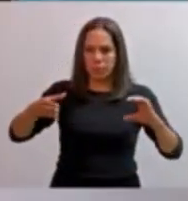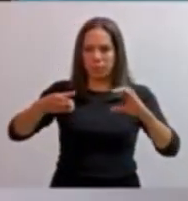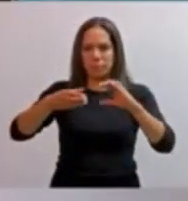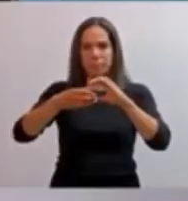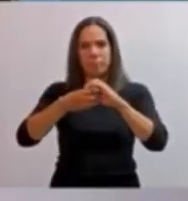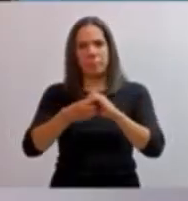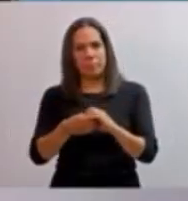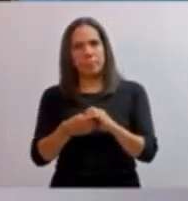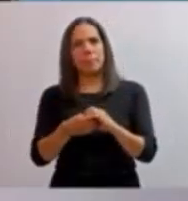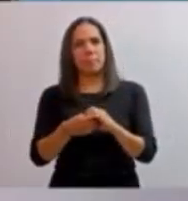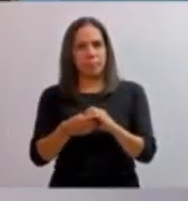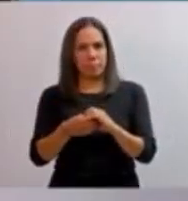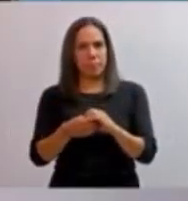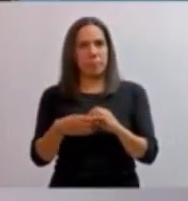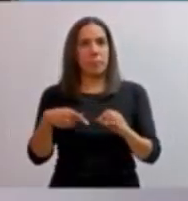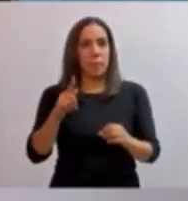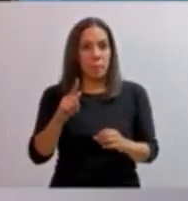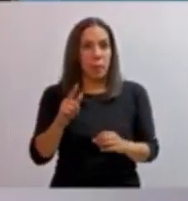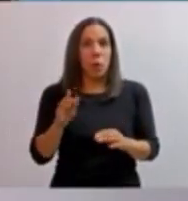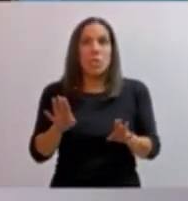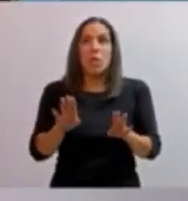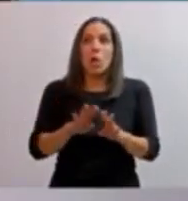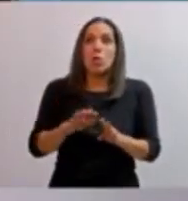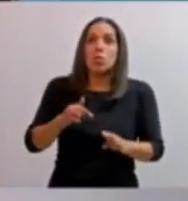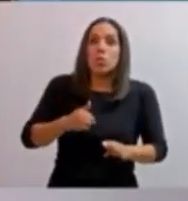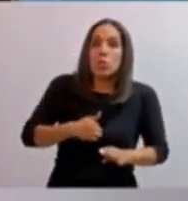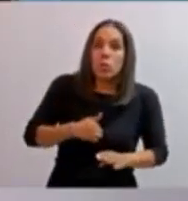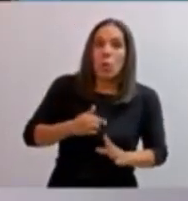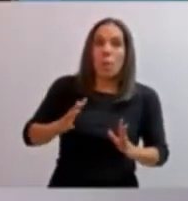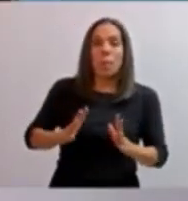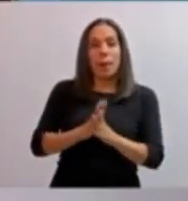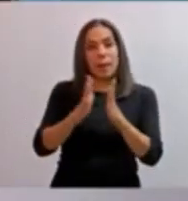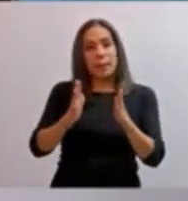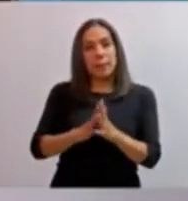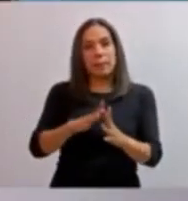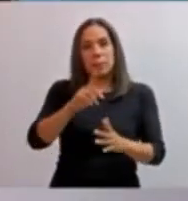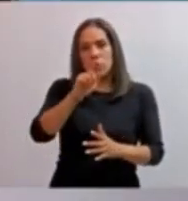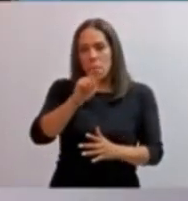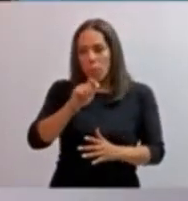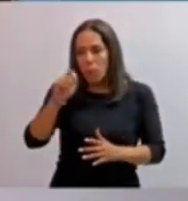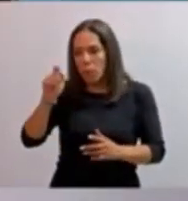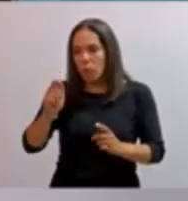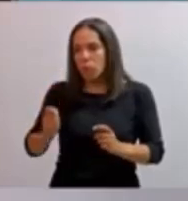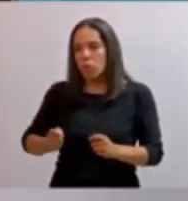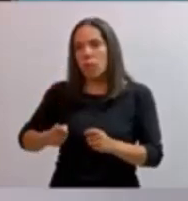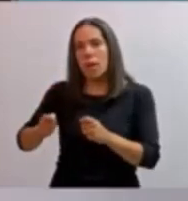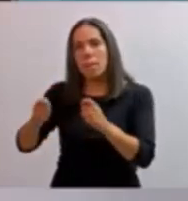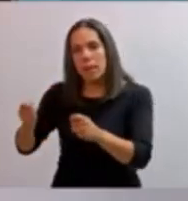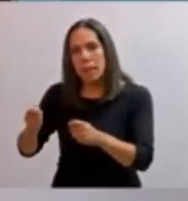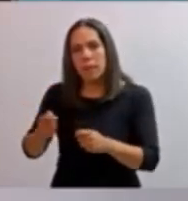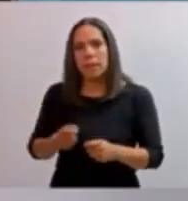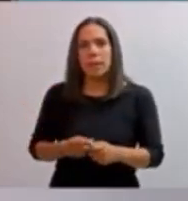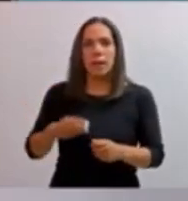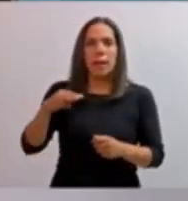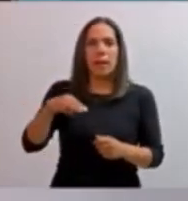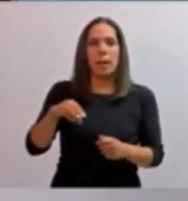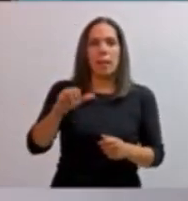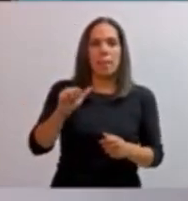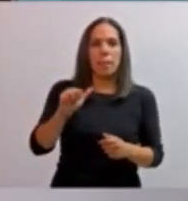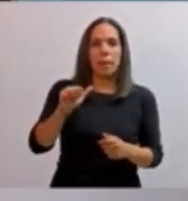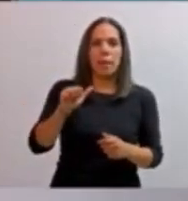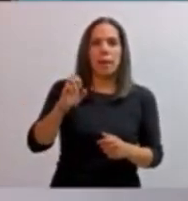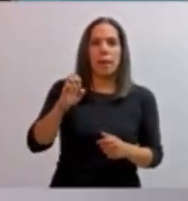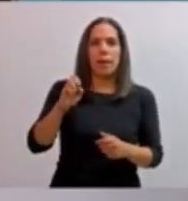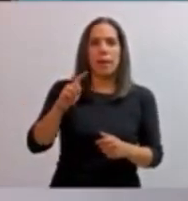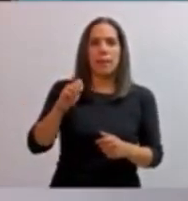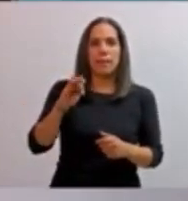robusteciendo mayormente por mi participación en esta profesionalización que la maestría en competencias para